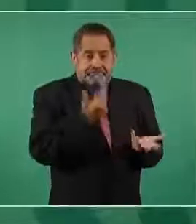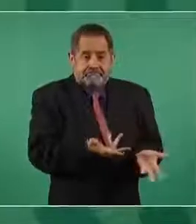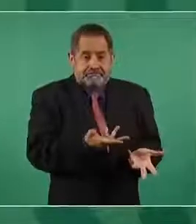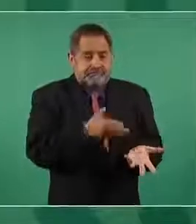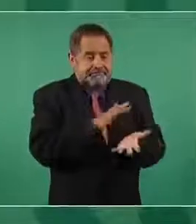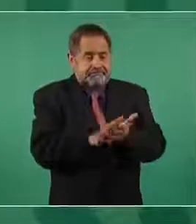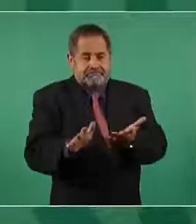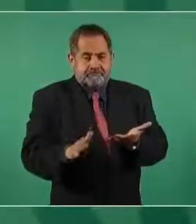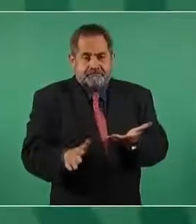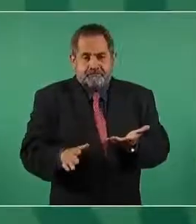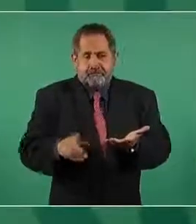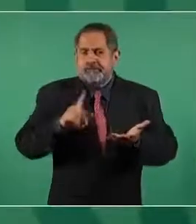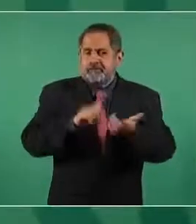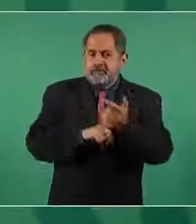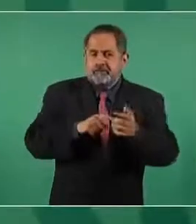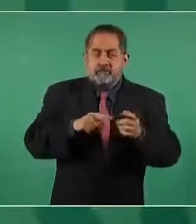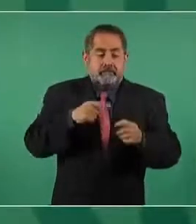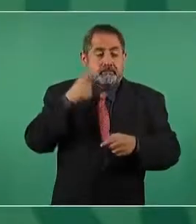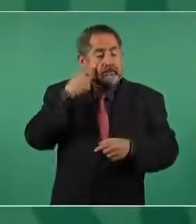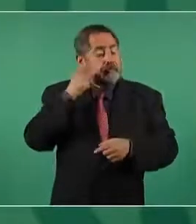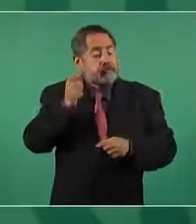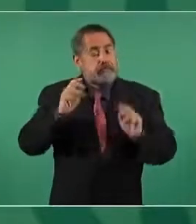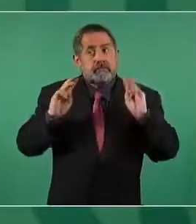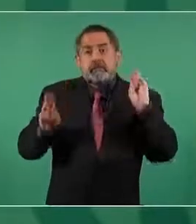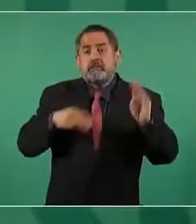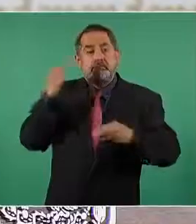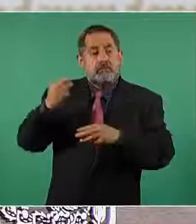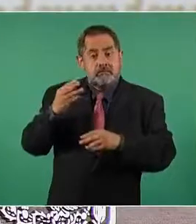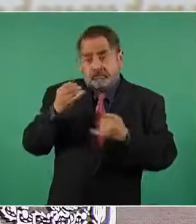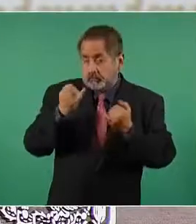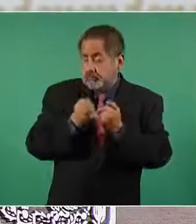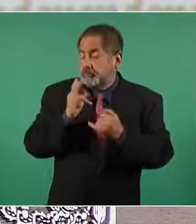Y les diría que es un problema mundial.